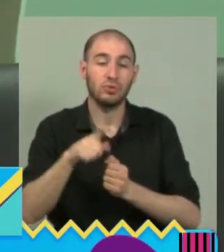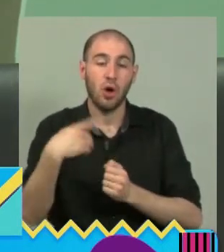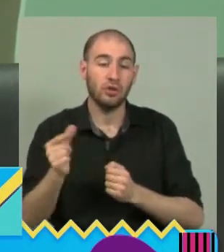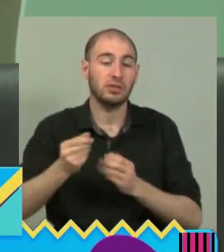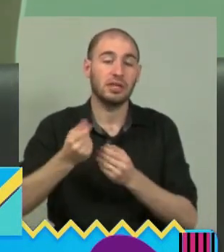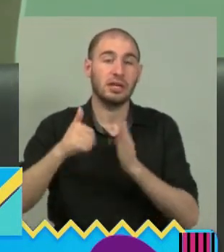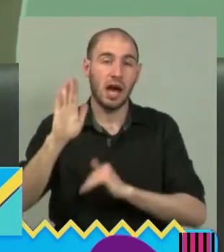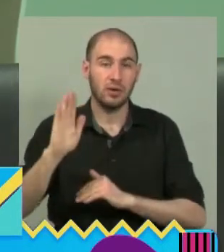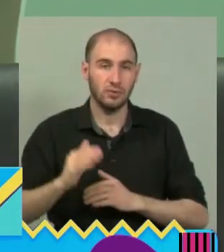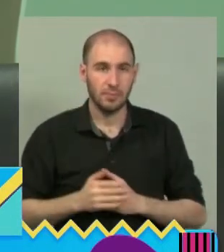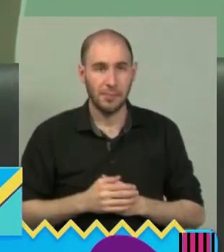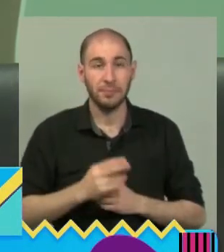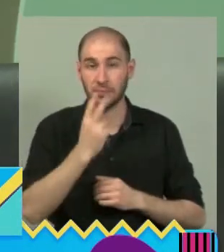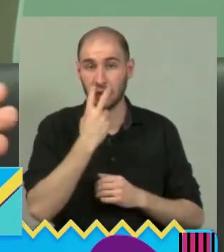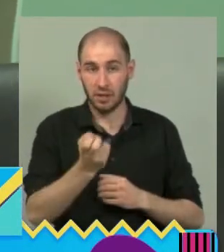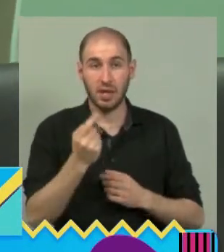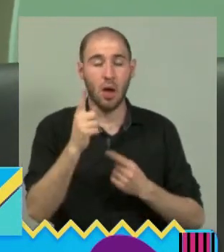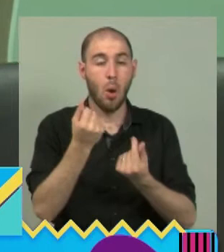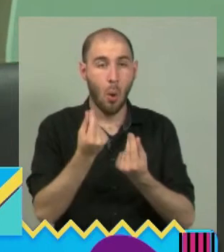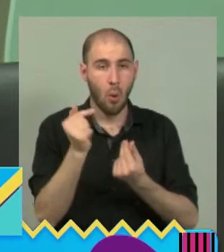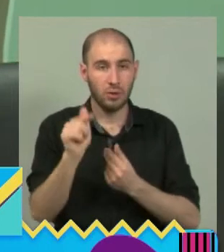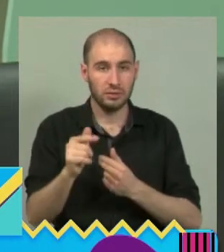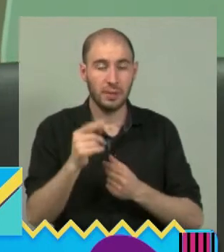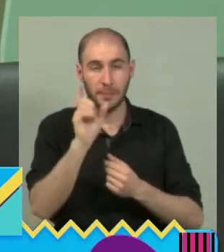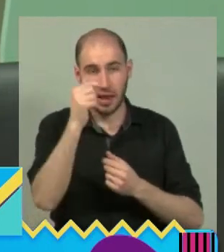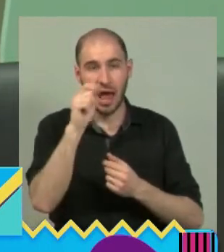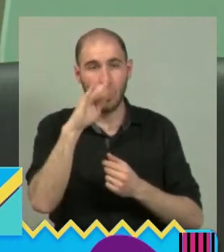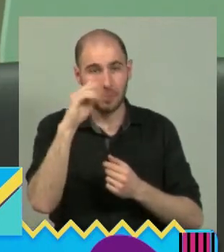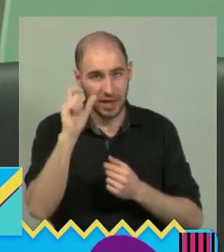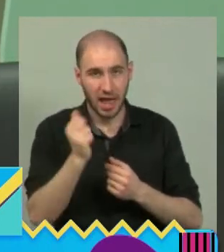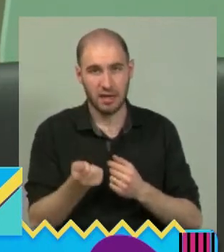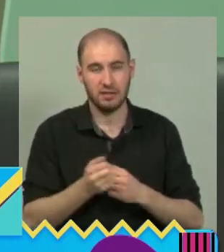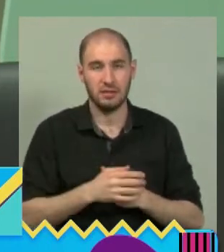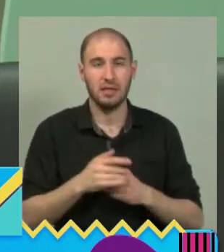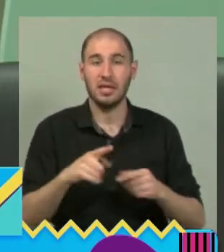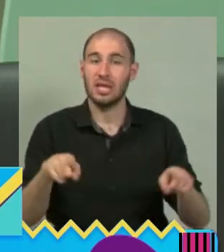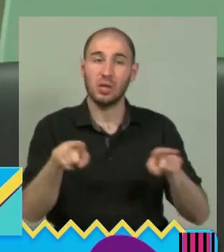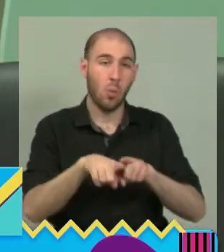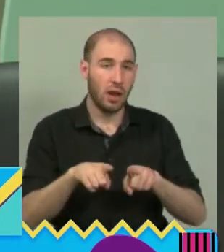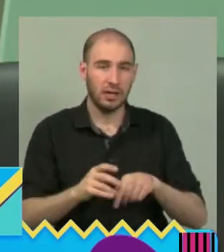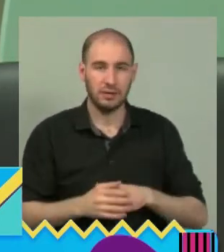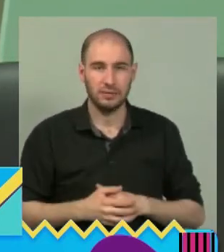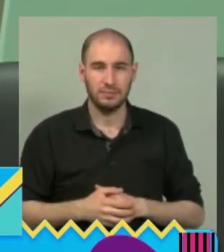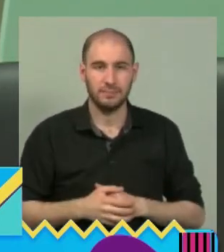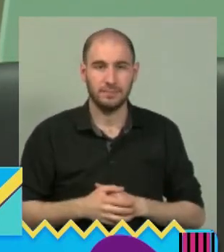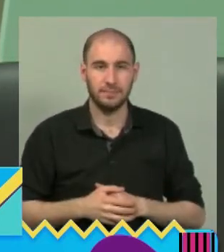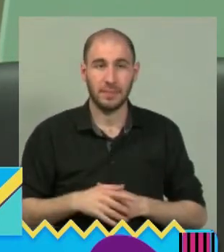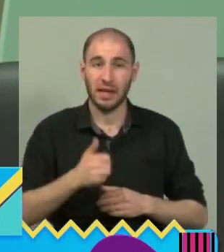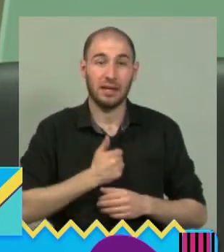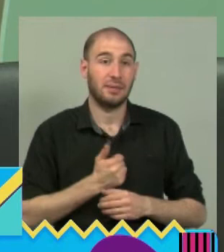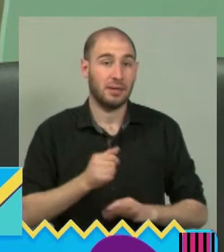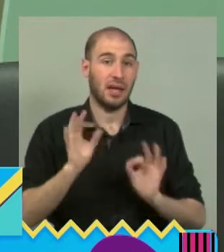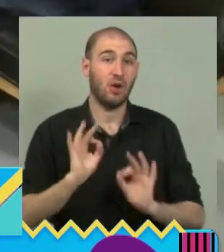es más caro? Y la energía que ocupa justamente Minera La Lumbrera es equivalente a todo